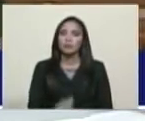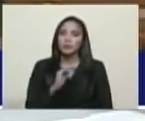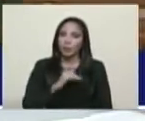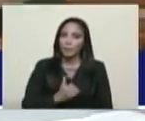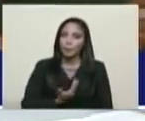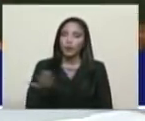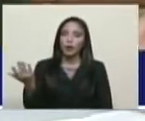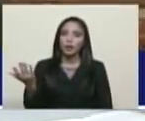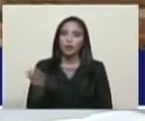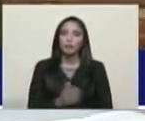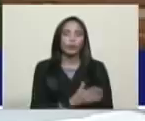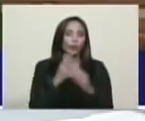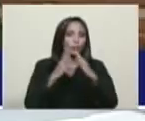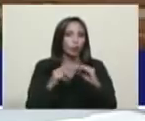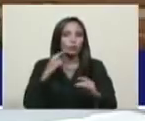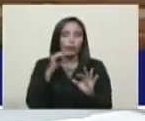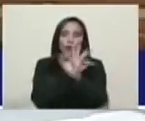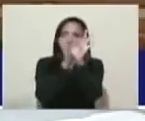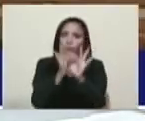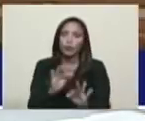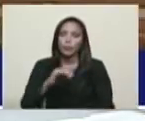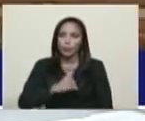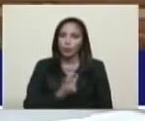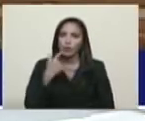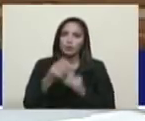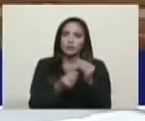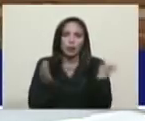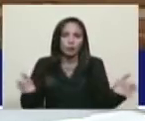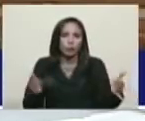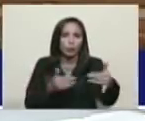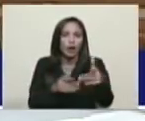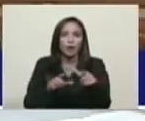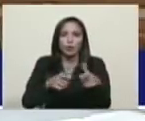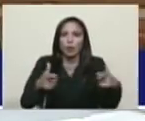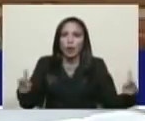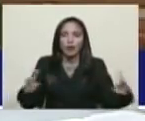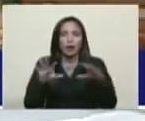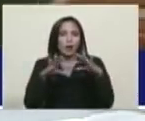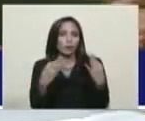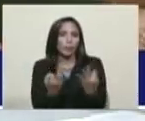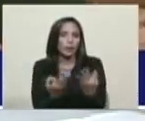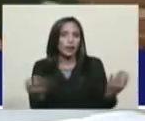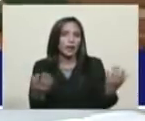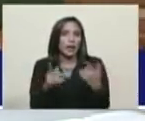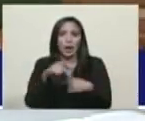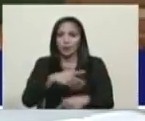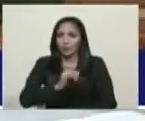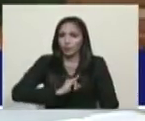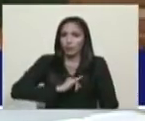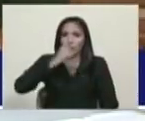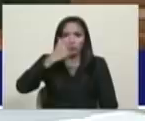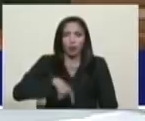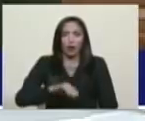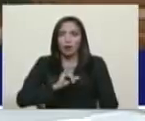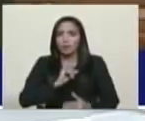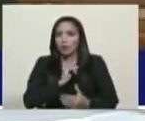bueno, todas las dimensiones y tamaños que sean necesarios, desde el conuco familiar hasta el inmenso